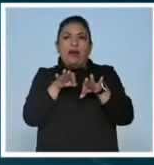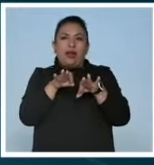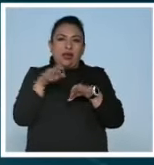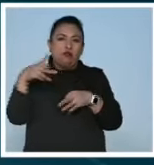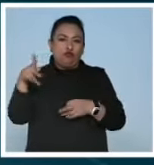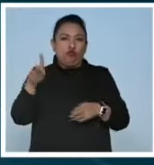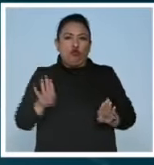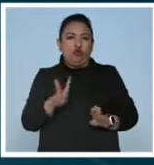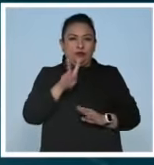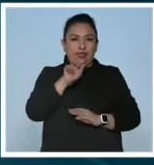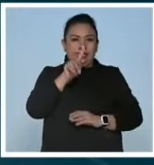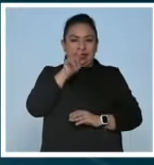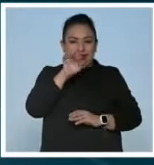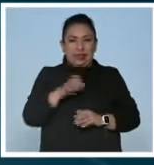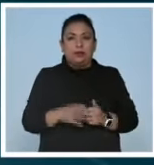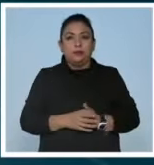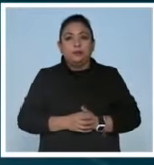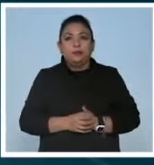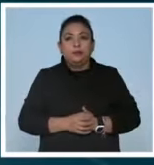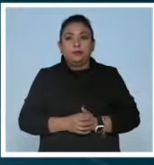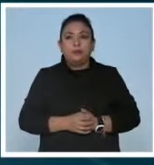Vicente.